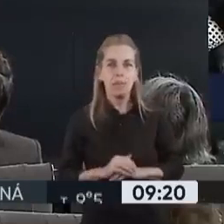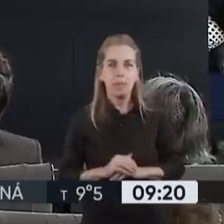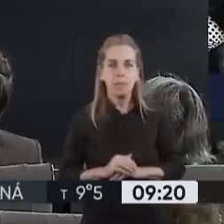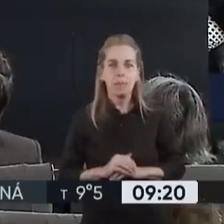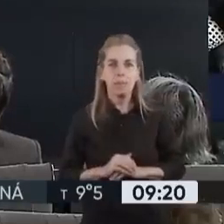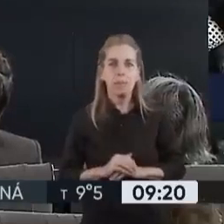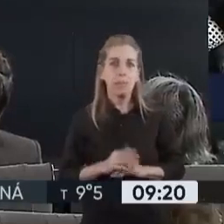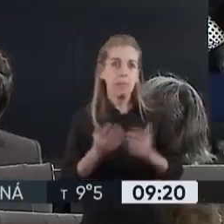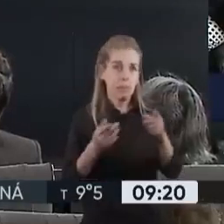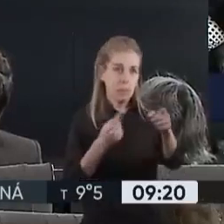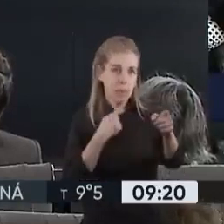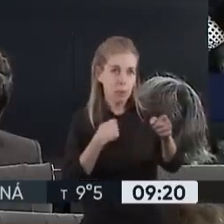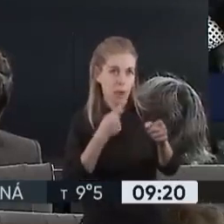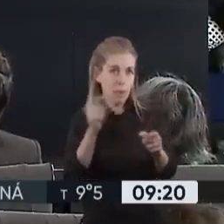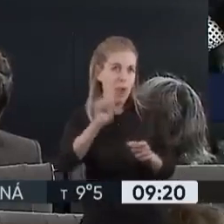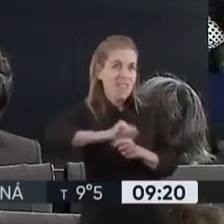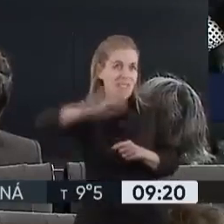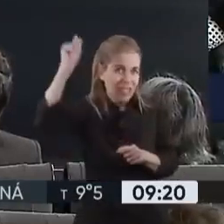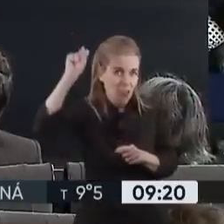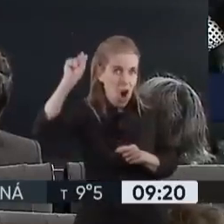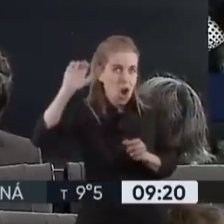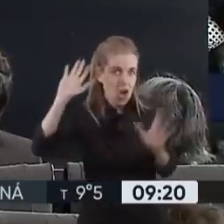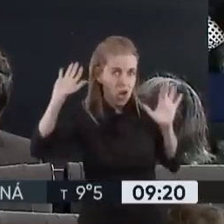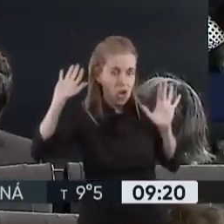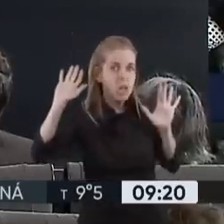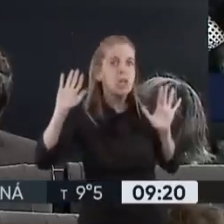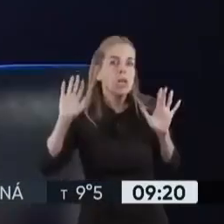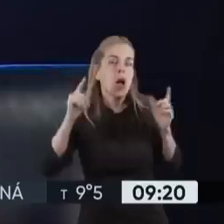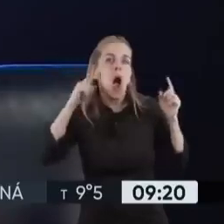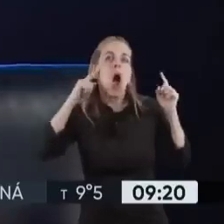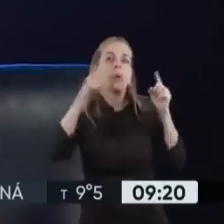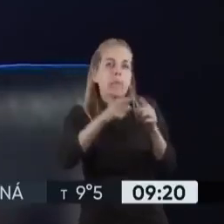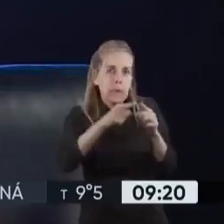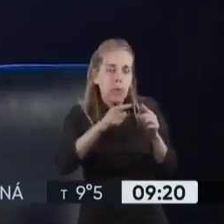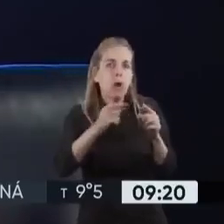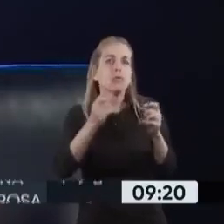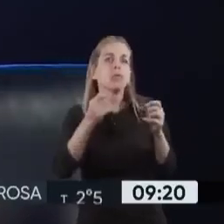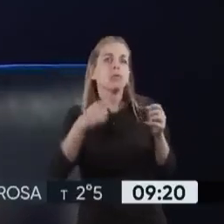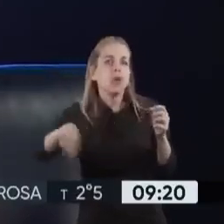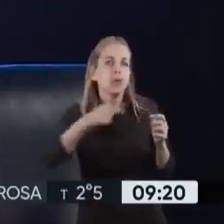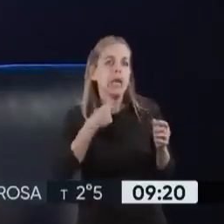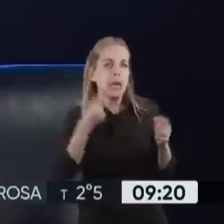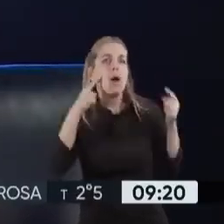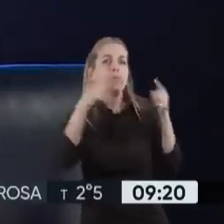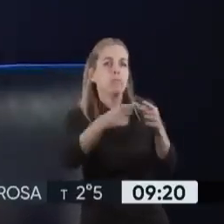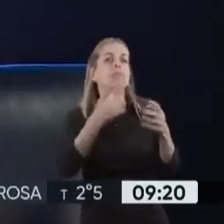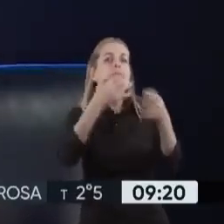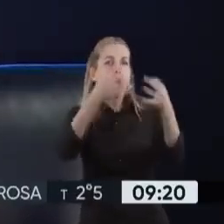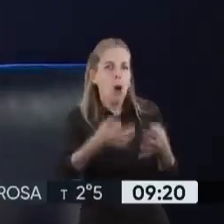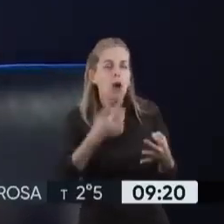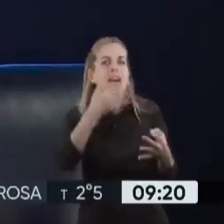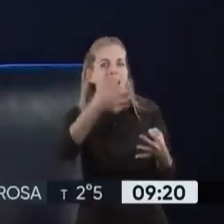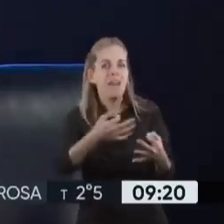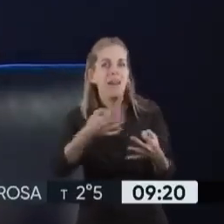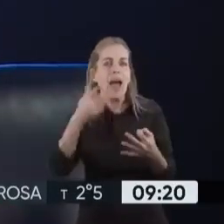por la inflación decías perdón por la inflación las metas nosotros tenemos previstas cumplirlos sí es cierto que el acuerdo